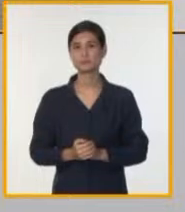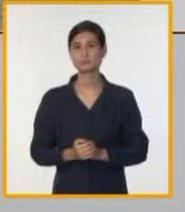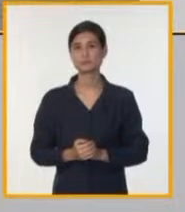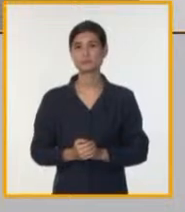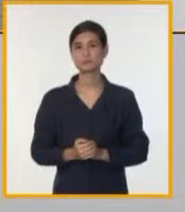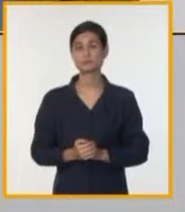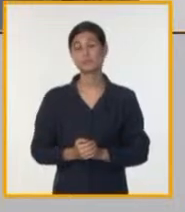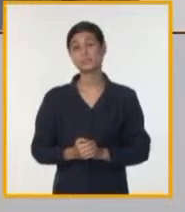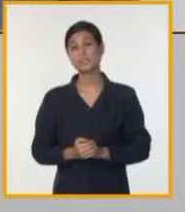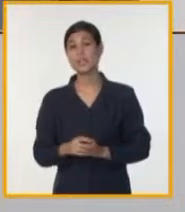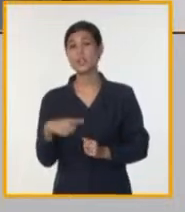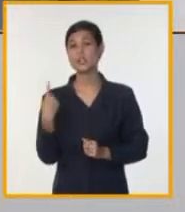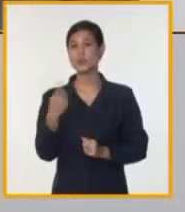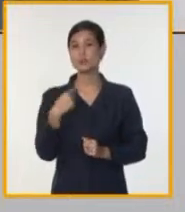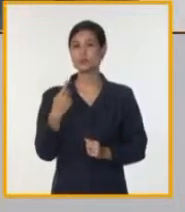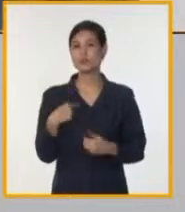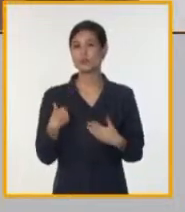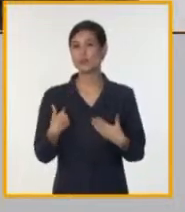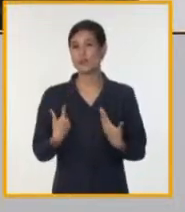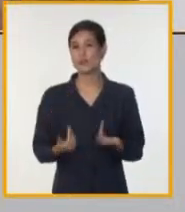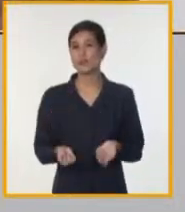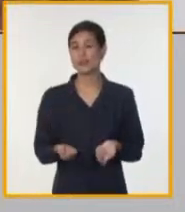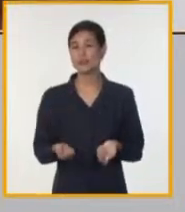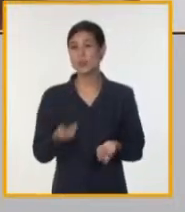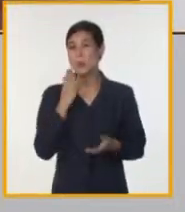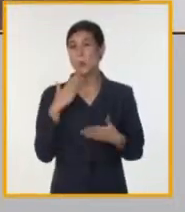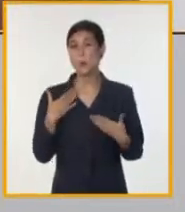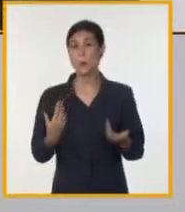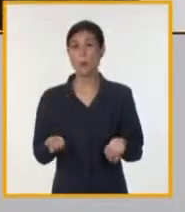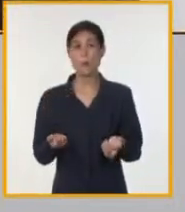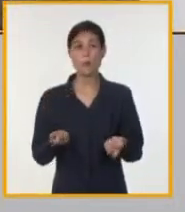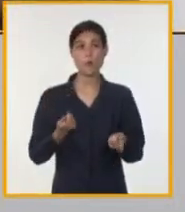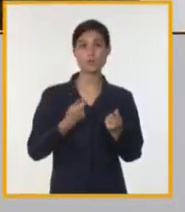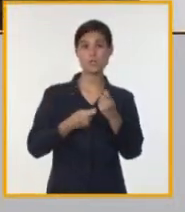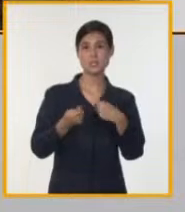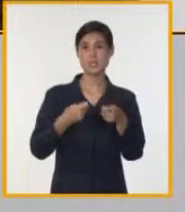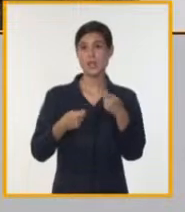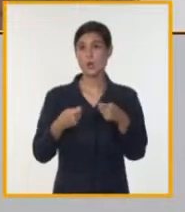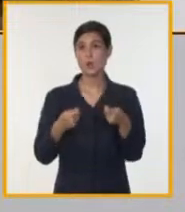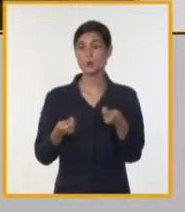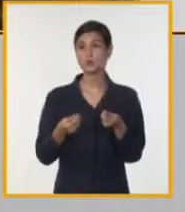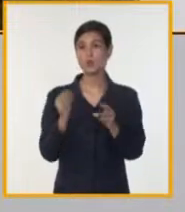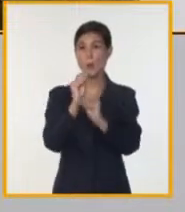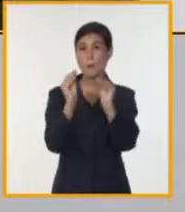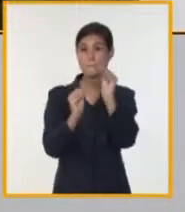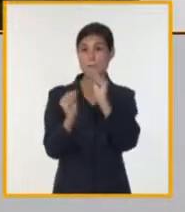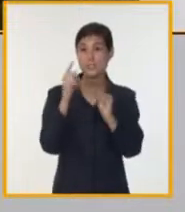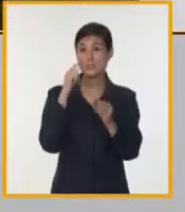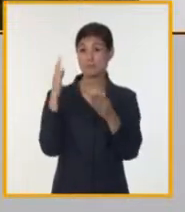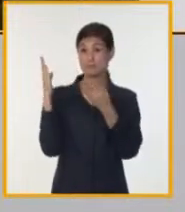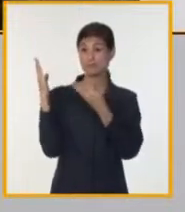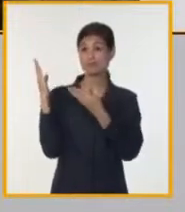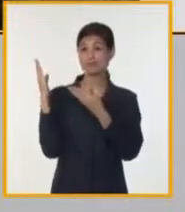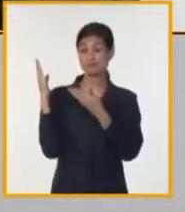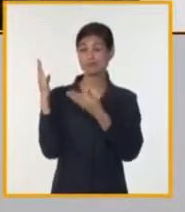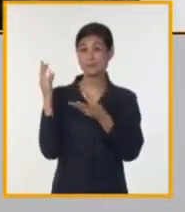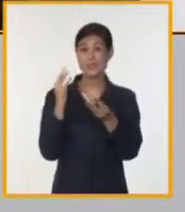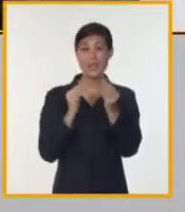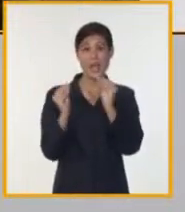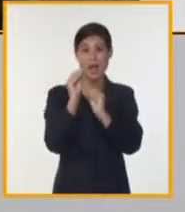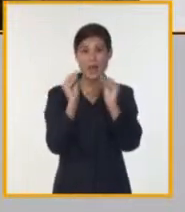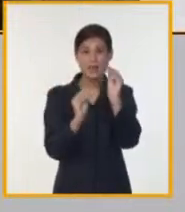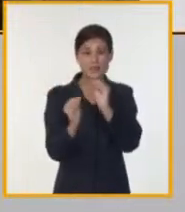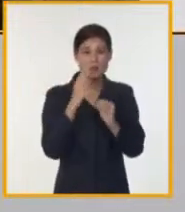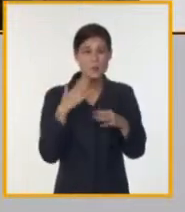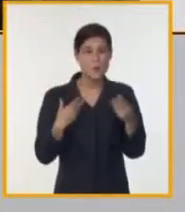con una nueva forma de gestión no estatal para la adquisición de los lubricantes, resulta difícil a veces hacerlo. Además, tenemos que también